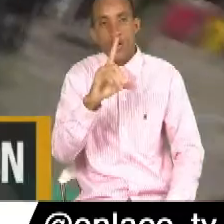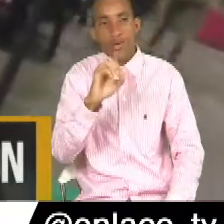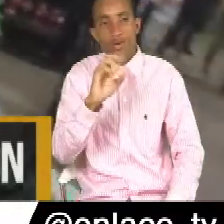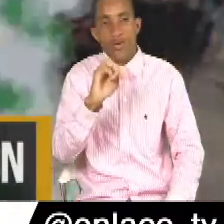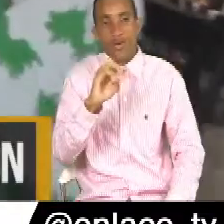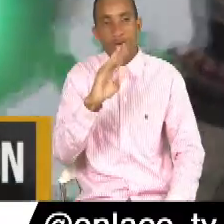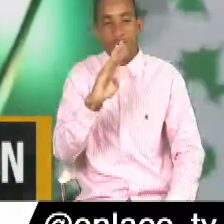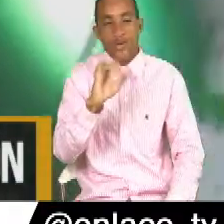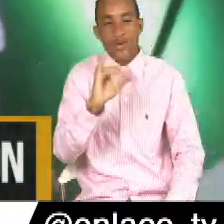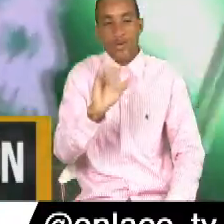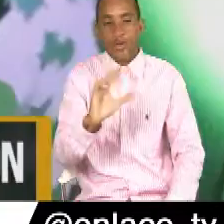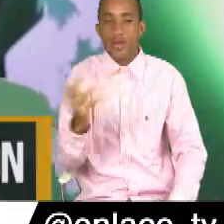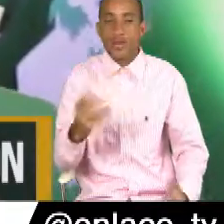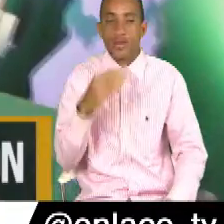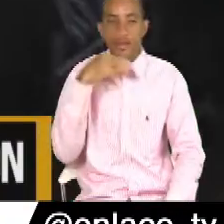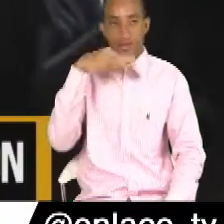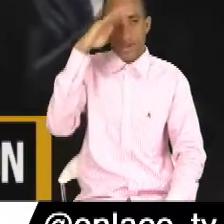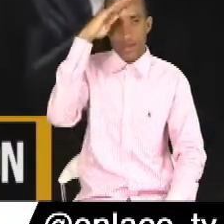Medellín, fue una experiencia